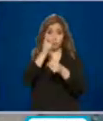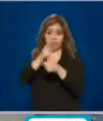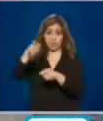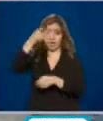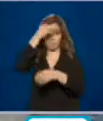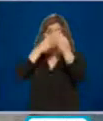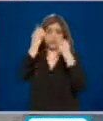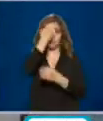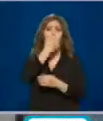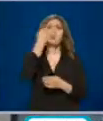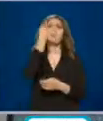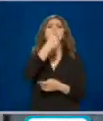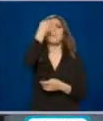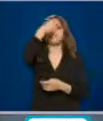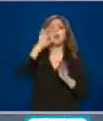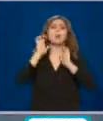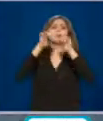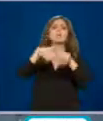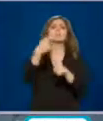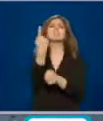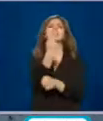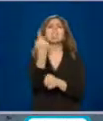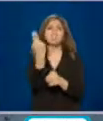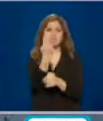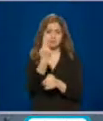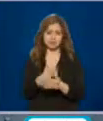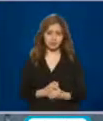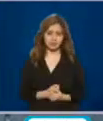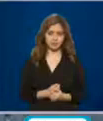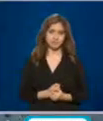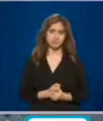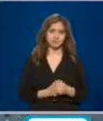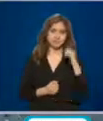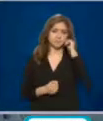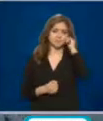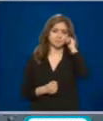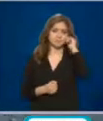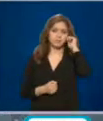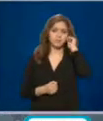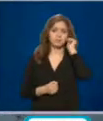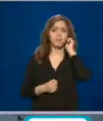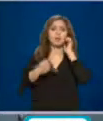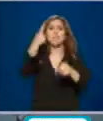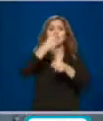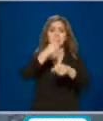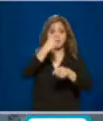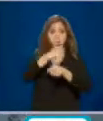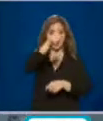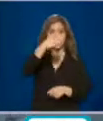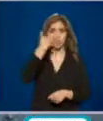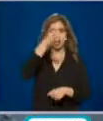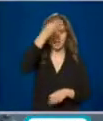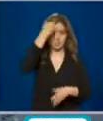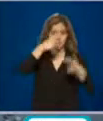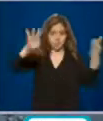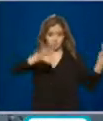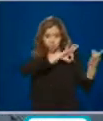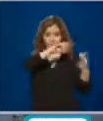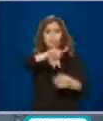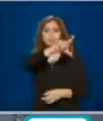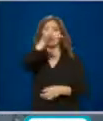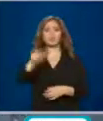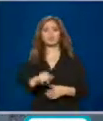órdenes. ¿Cuáles son los requisitos? Los requisitos son, primero, tener ganas de aprender música de mariachi y a lo demás es